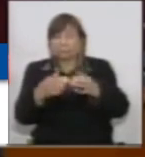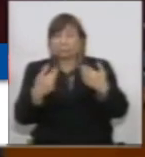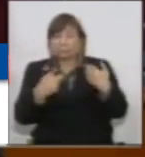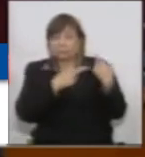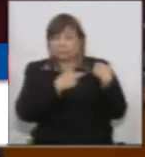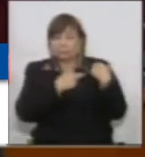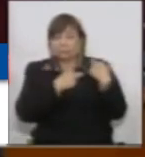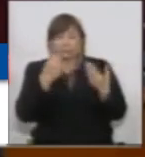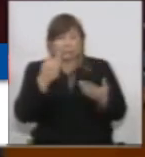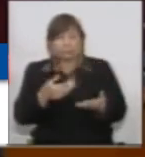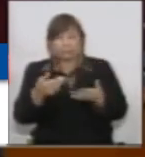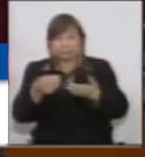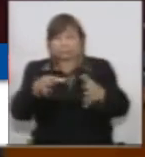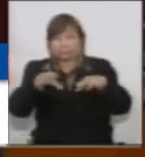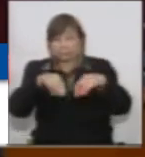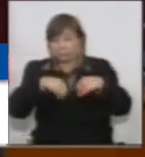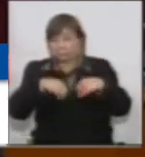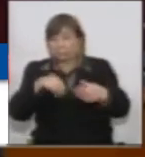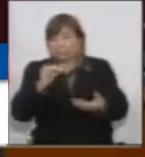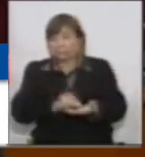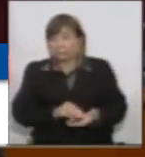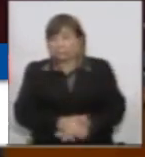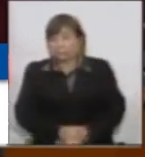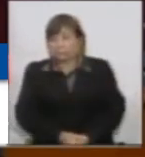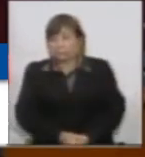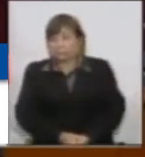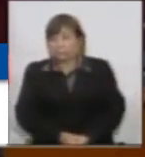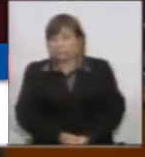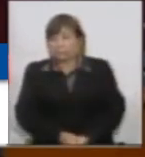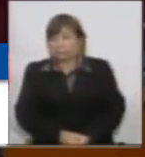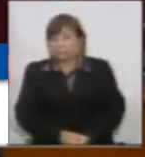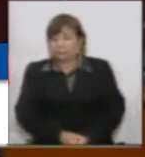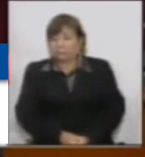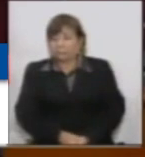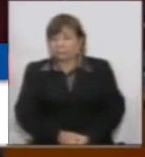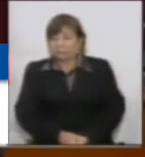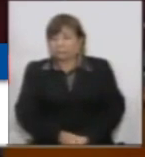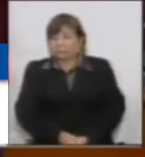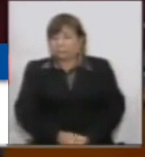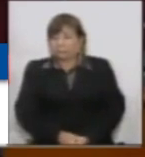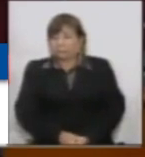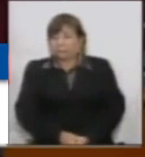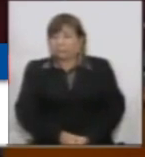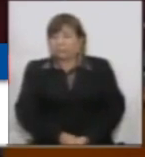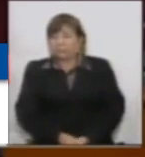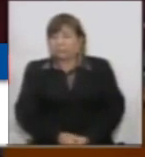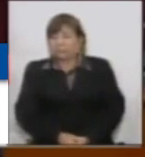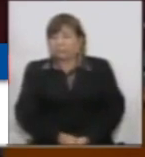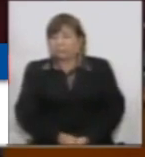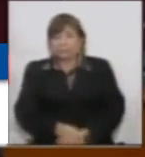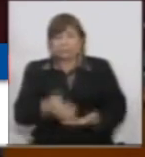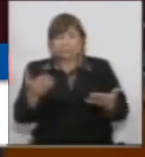obligación de aprobarla por insistencia, señor presidente. Señor presidente,